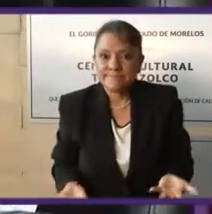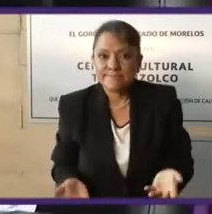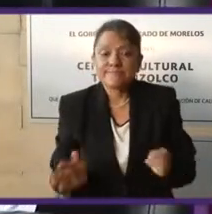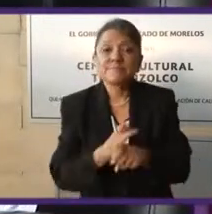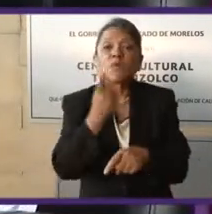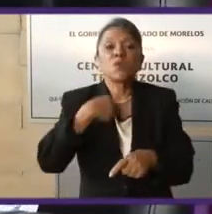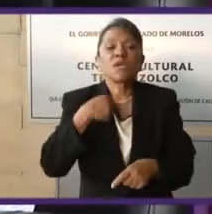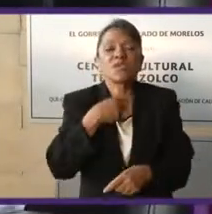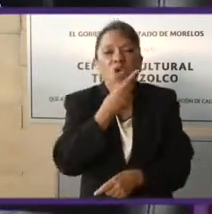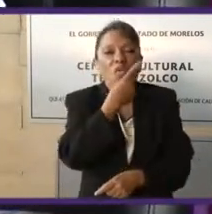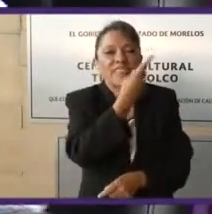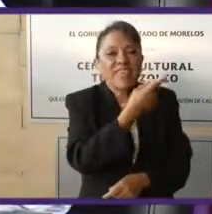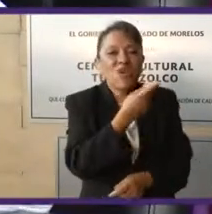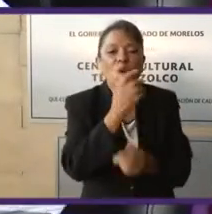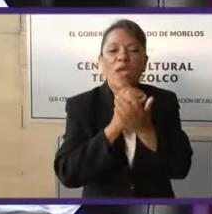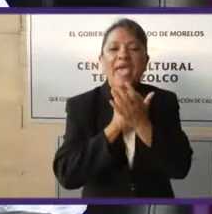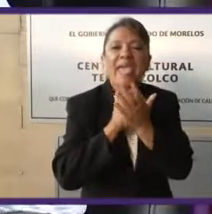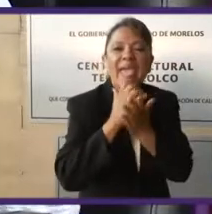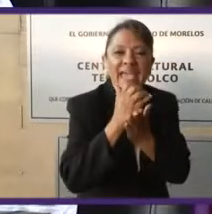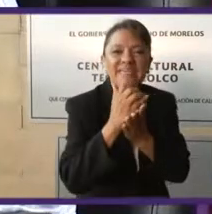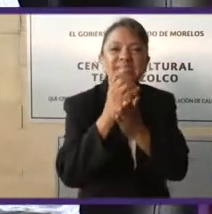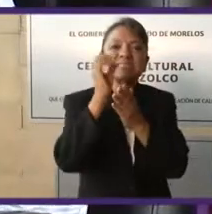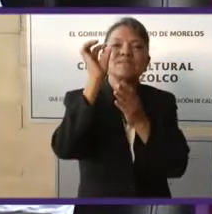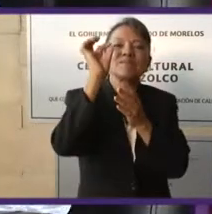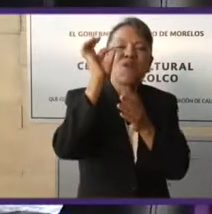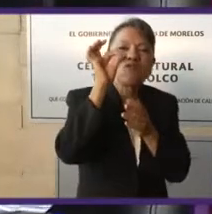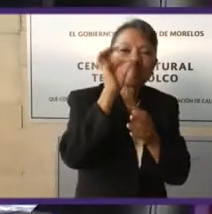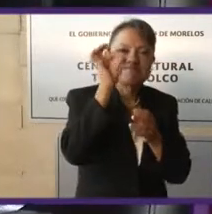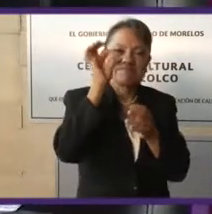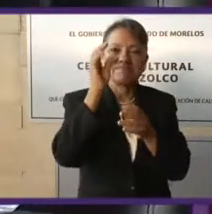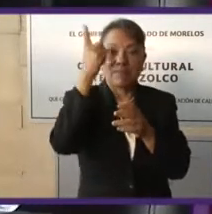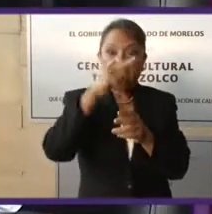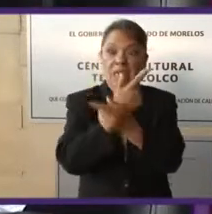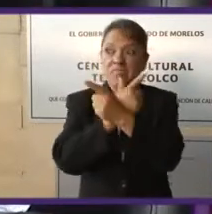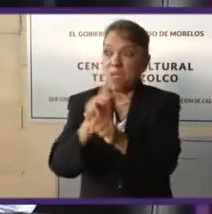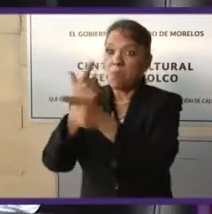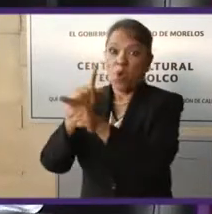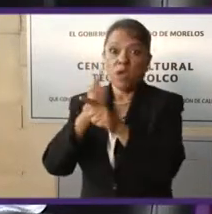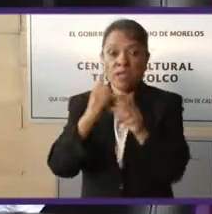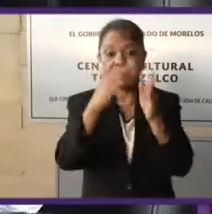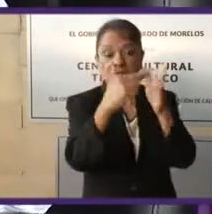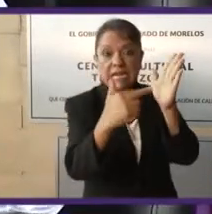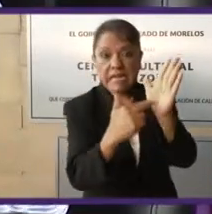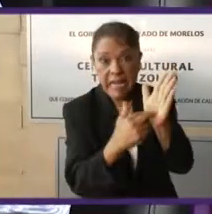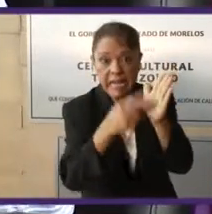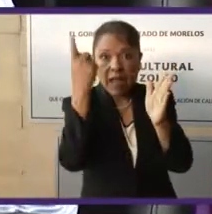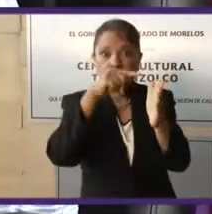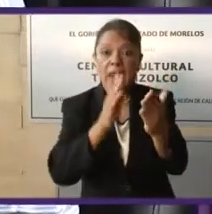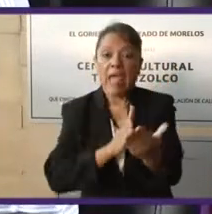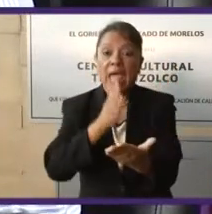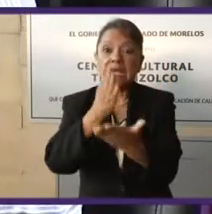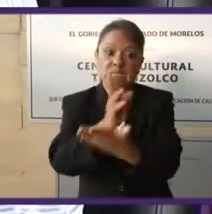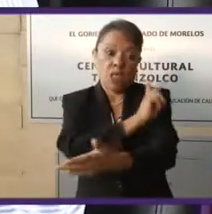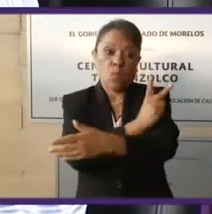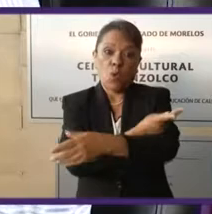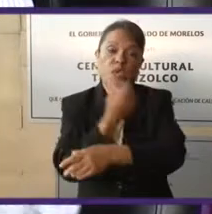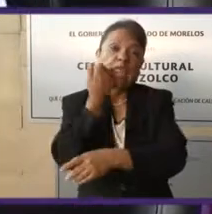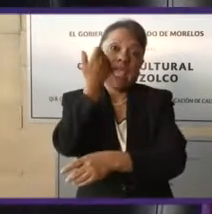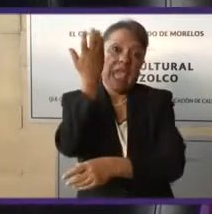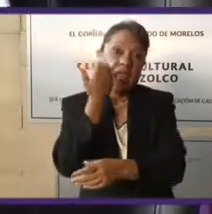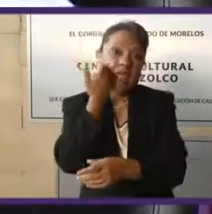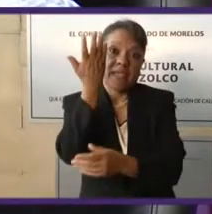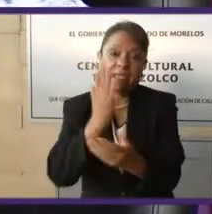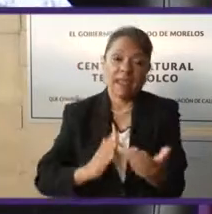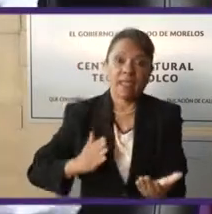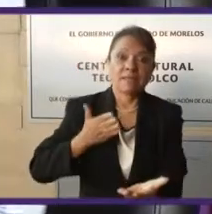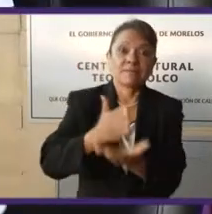pusimos excesivo acento, correcto en su momento, a la democratización de las reglas por acceder al poder. Y en